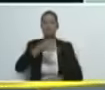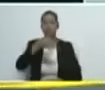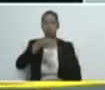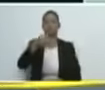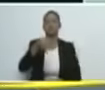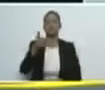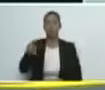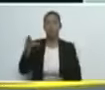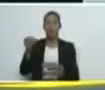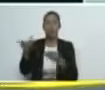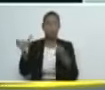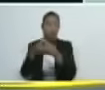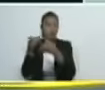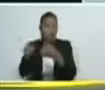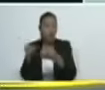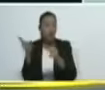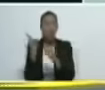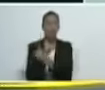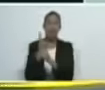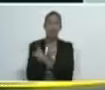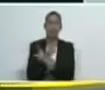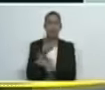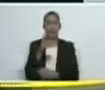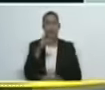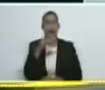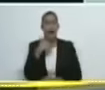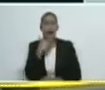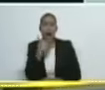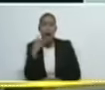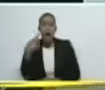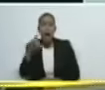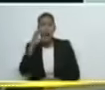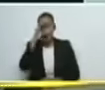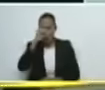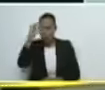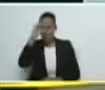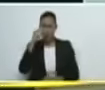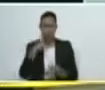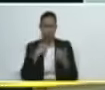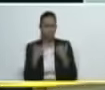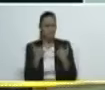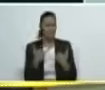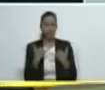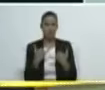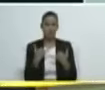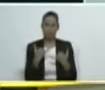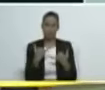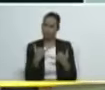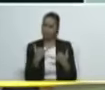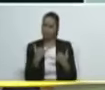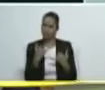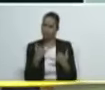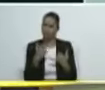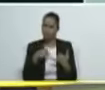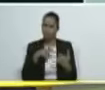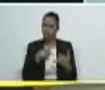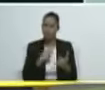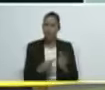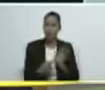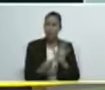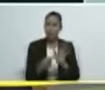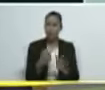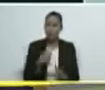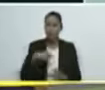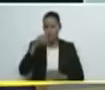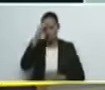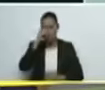turno, no piensan por sí mismos, no actúan por sí mismos. Son piezas